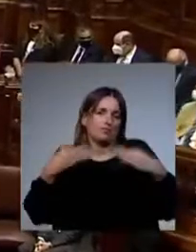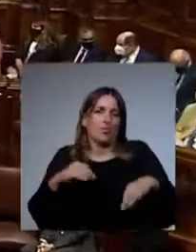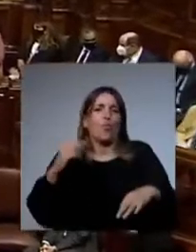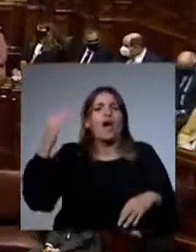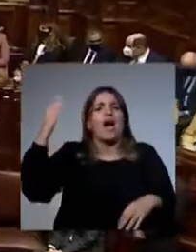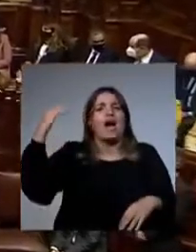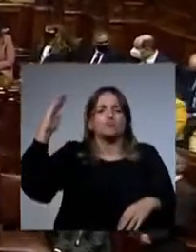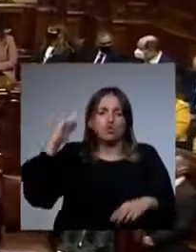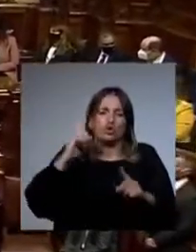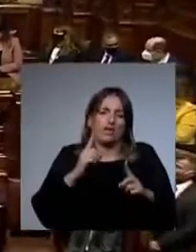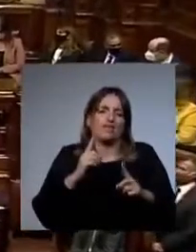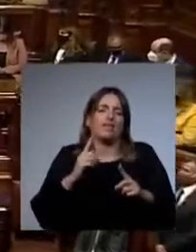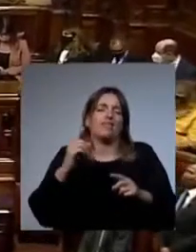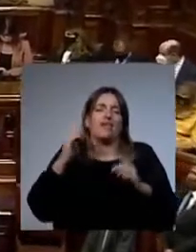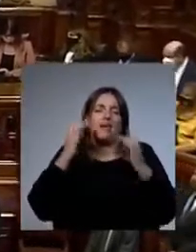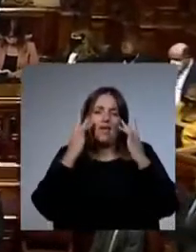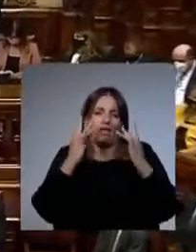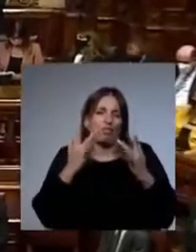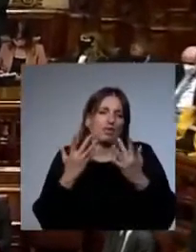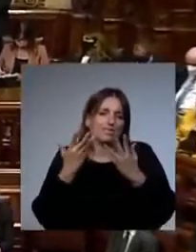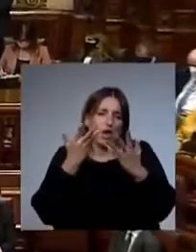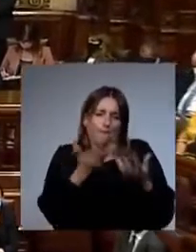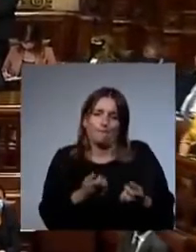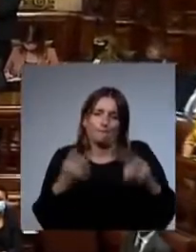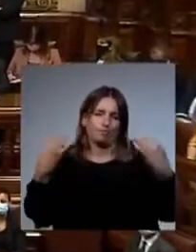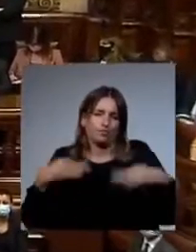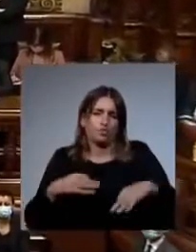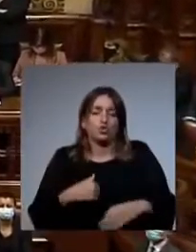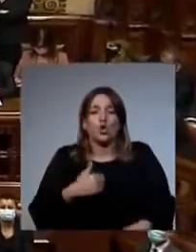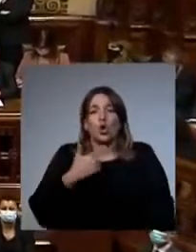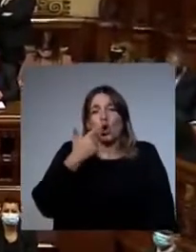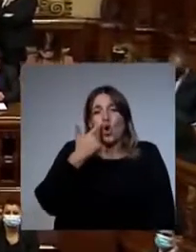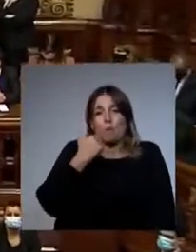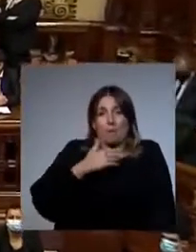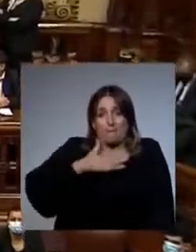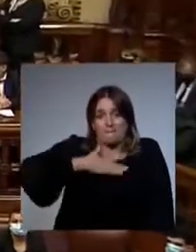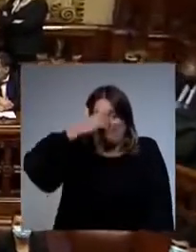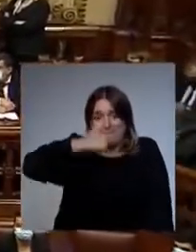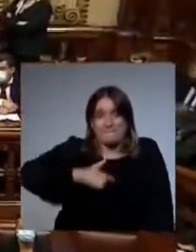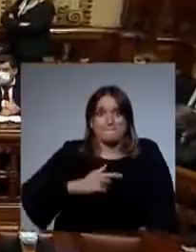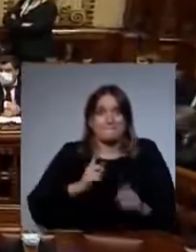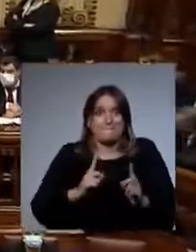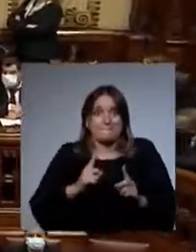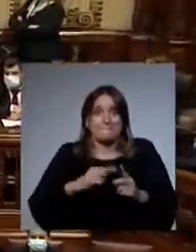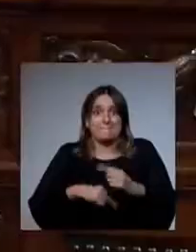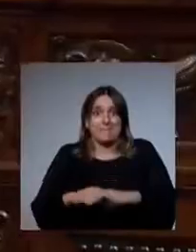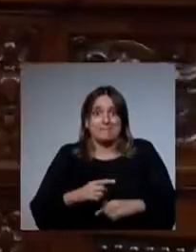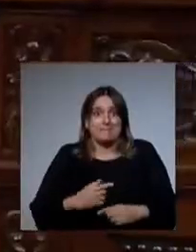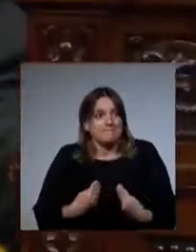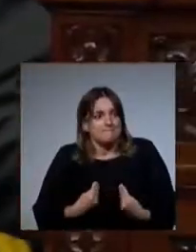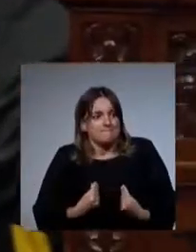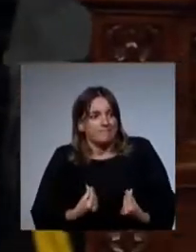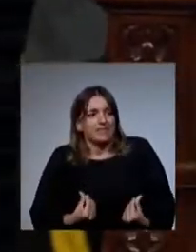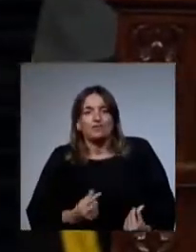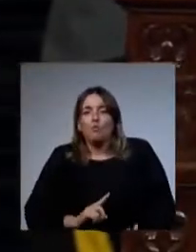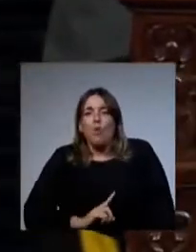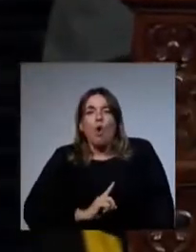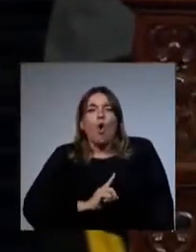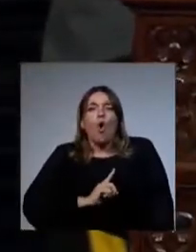autoridades de la educación. Obviamente, como padre, no puedo sentir otra cosa que